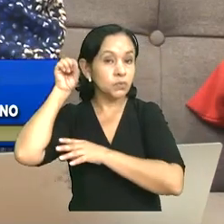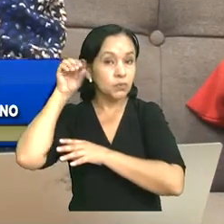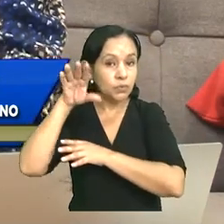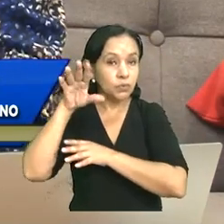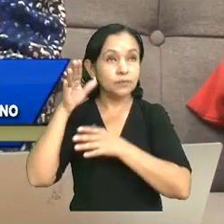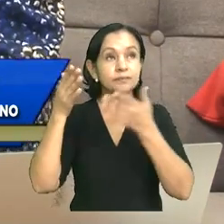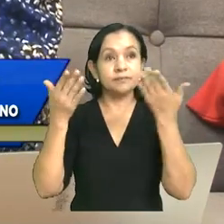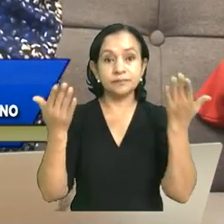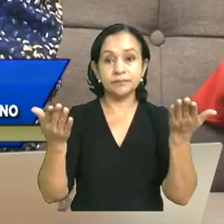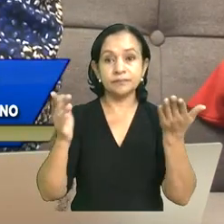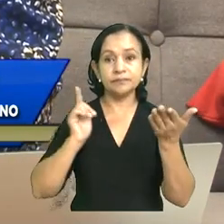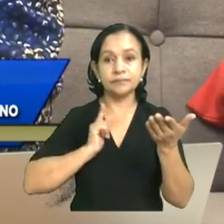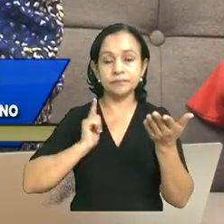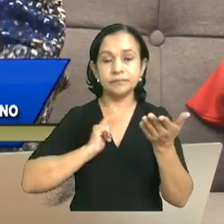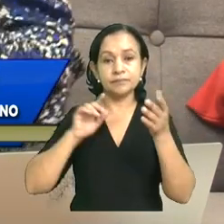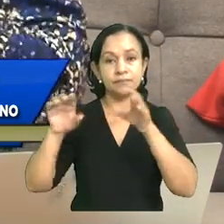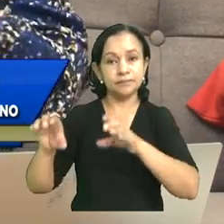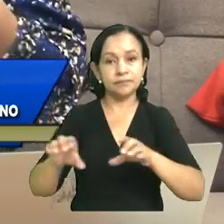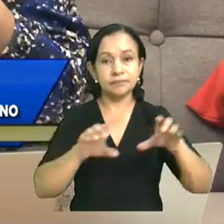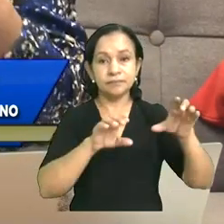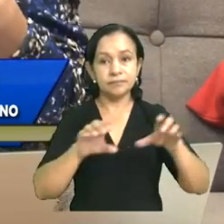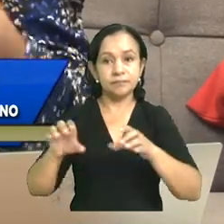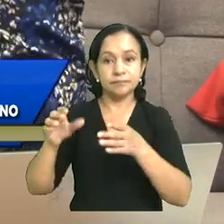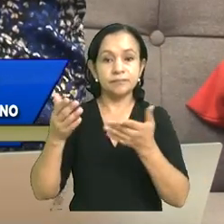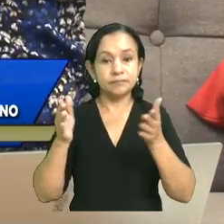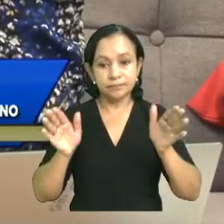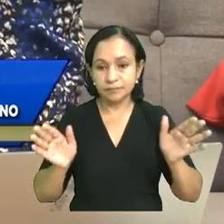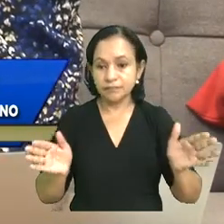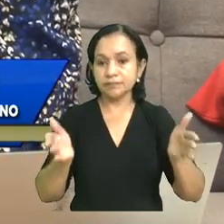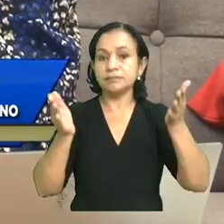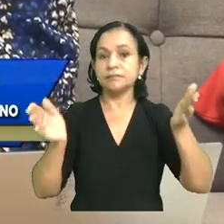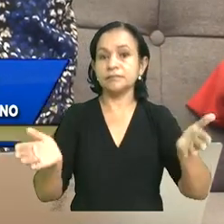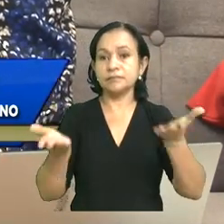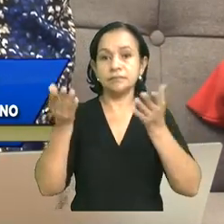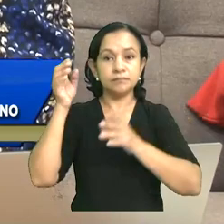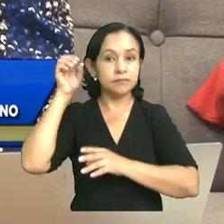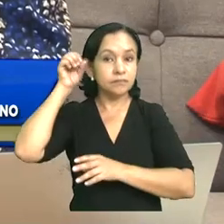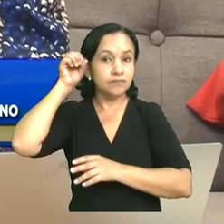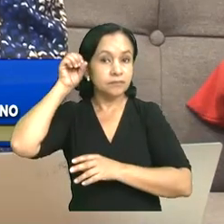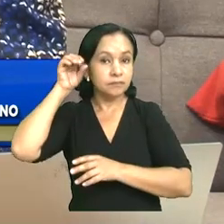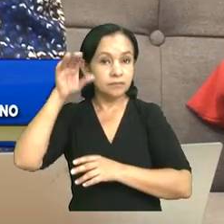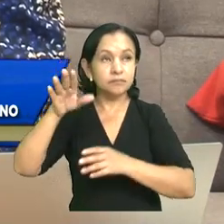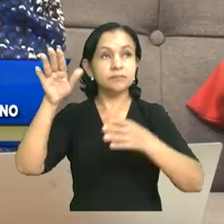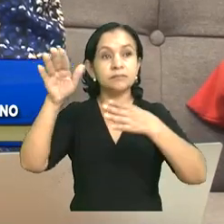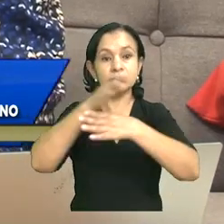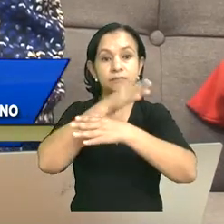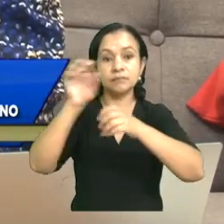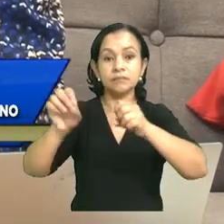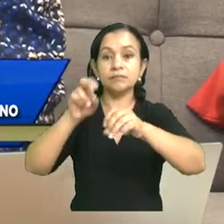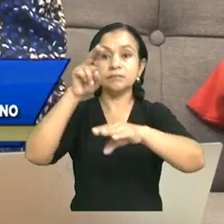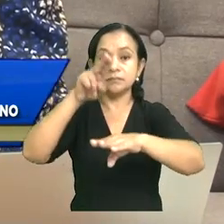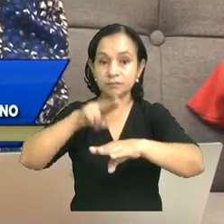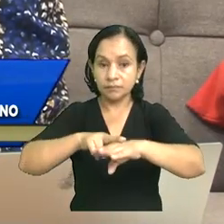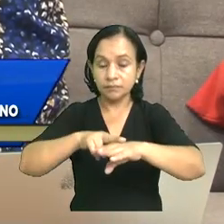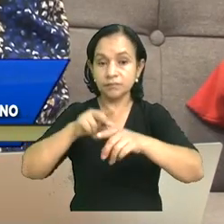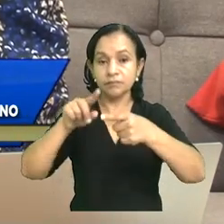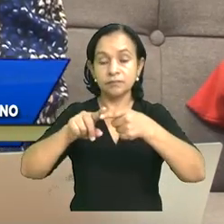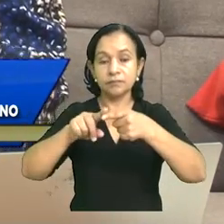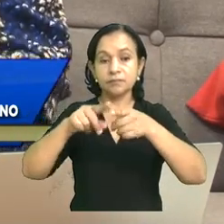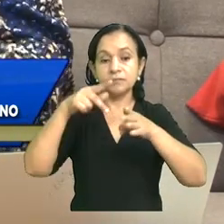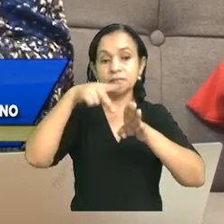porque además tenemos que articular con la promoción del turismo, ¿verdad? Nacional, el turismo